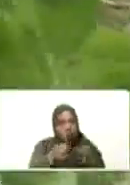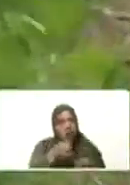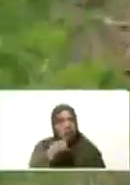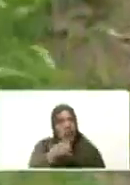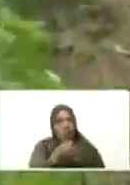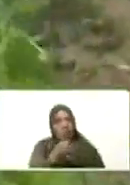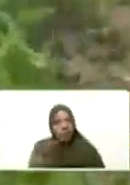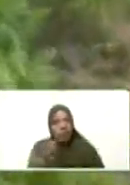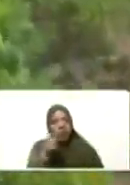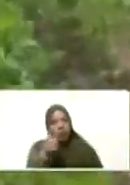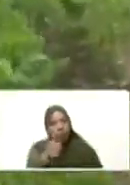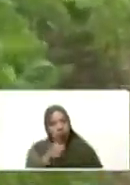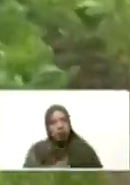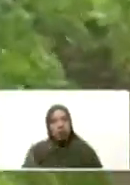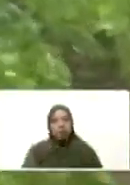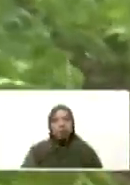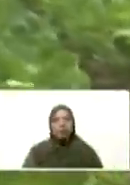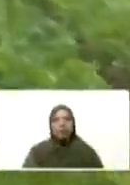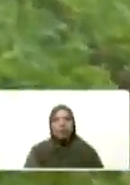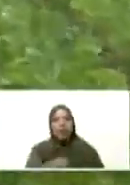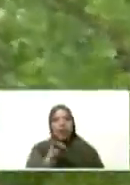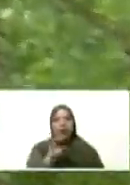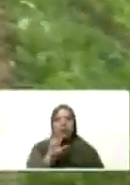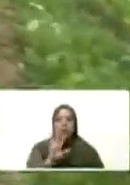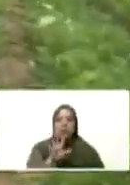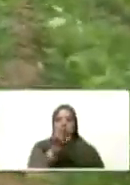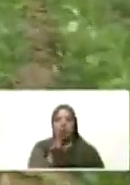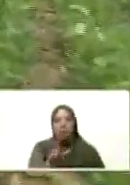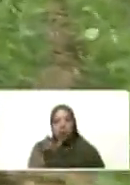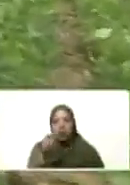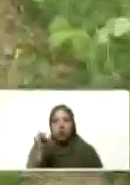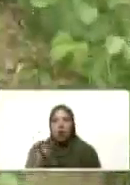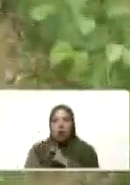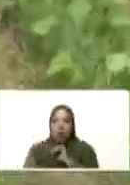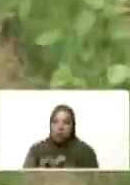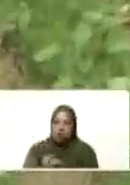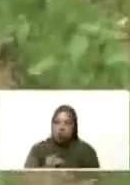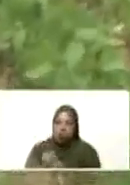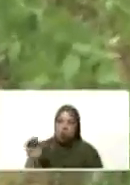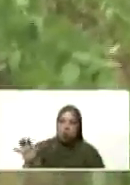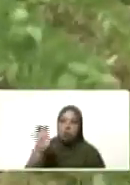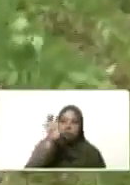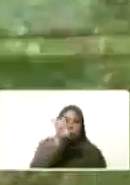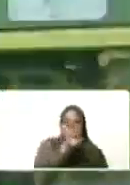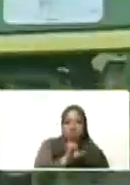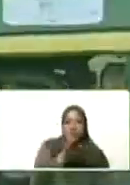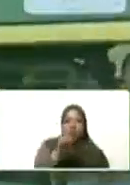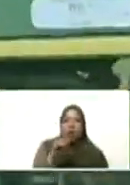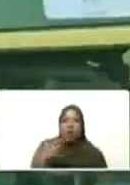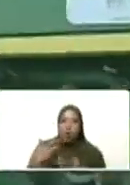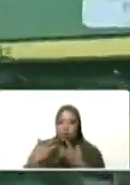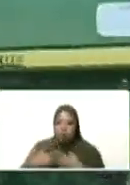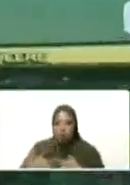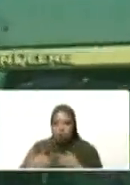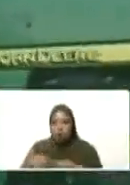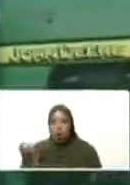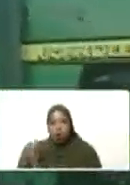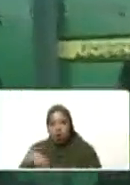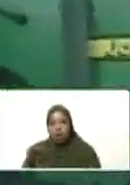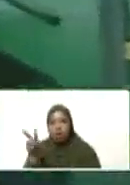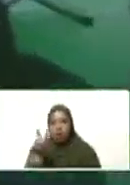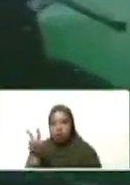han venido 5 grupos de inversionistas internacionales y en primer lugar no creía que esto era posible, que